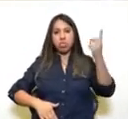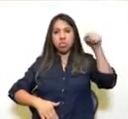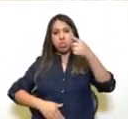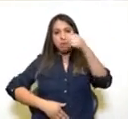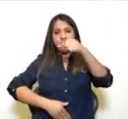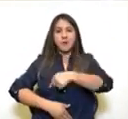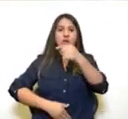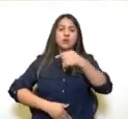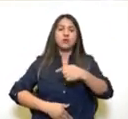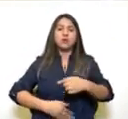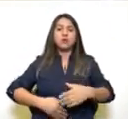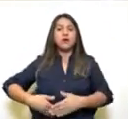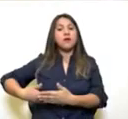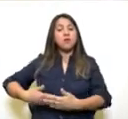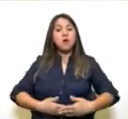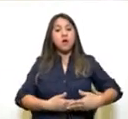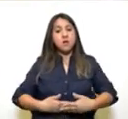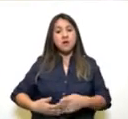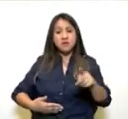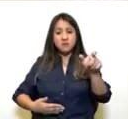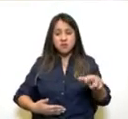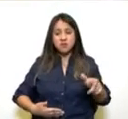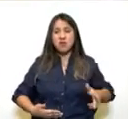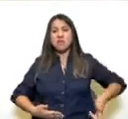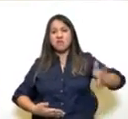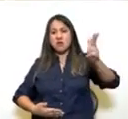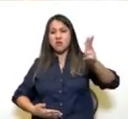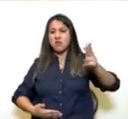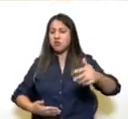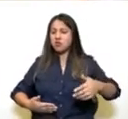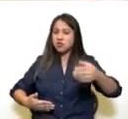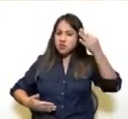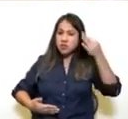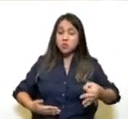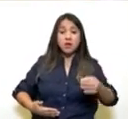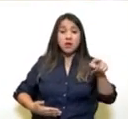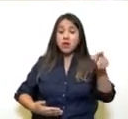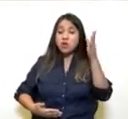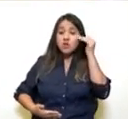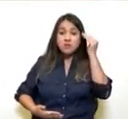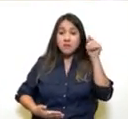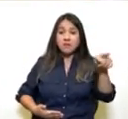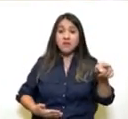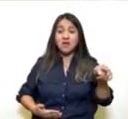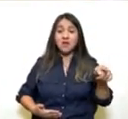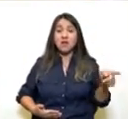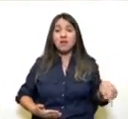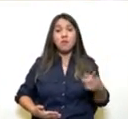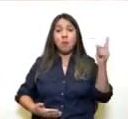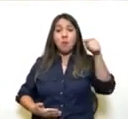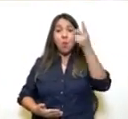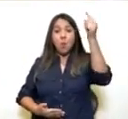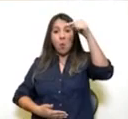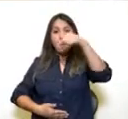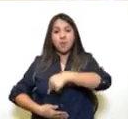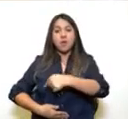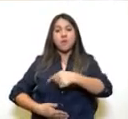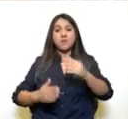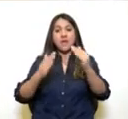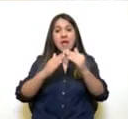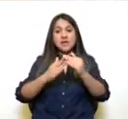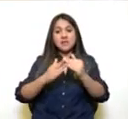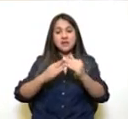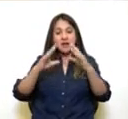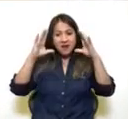esa persona que disparó no sabía que esa bala iba a caer en la